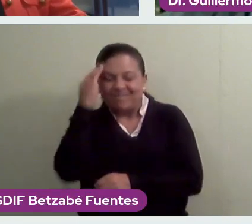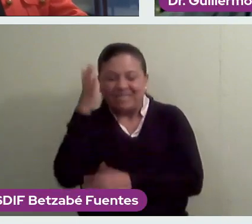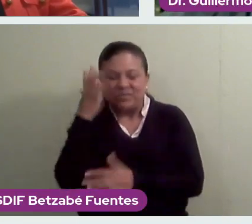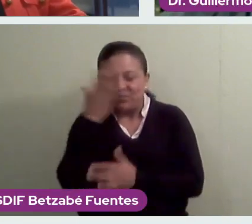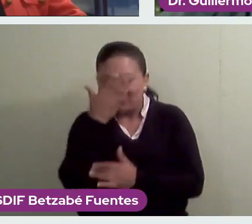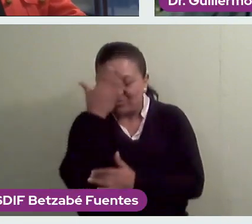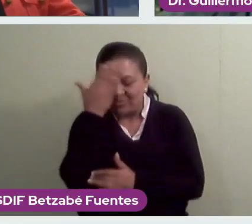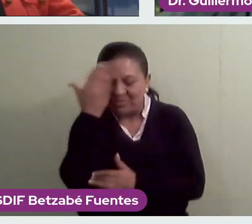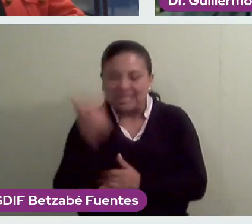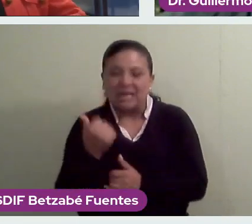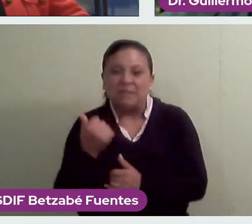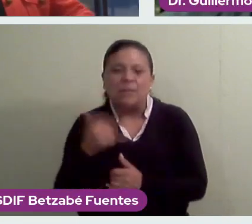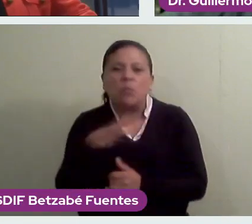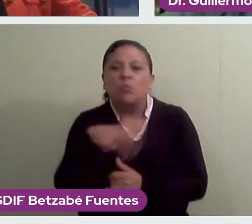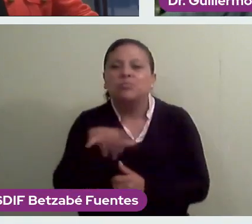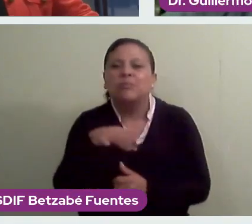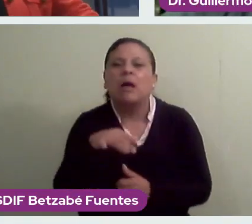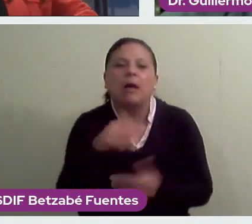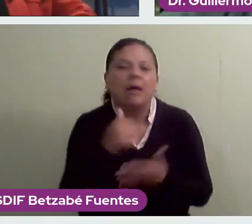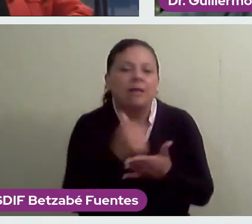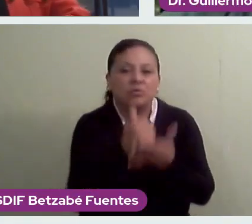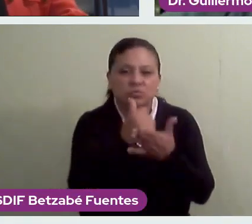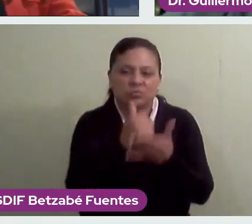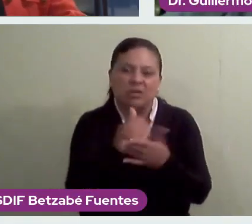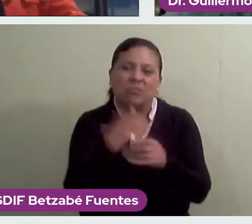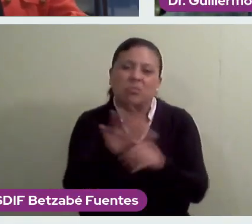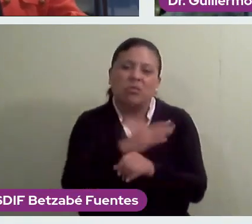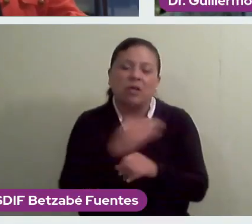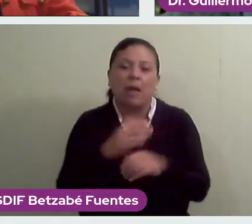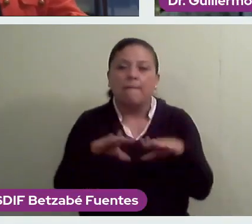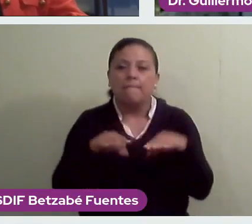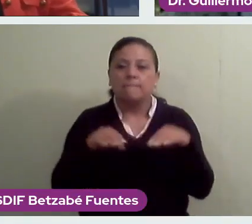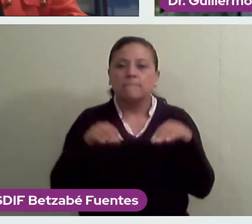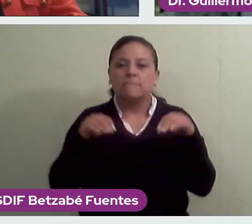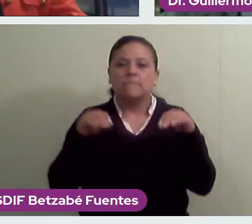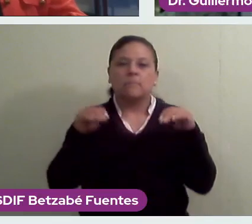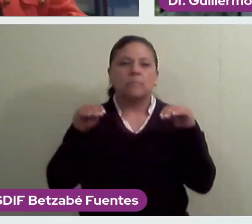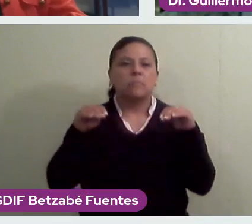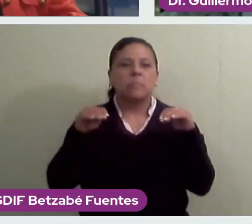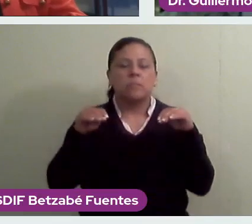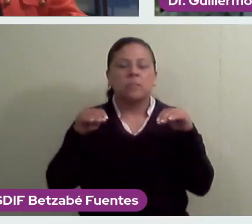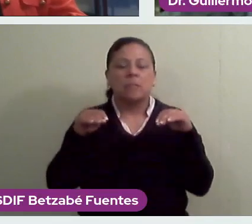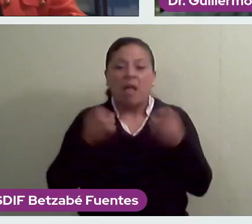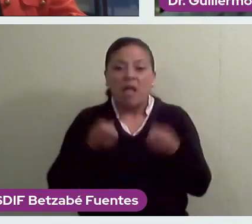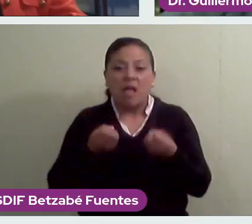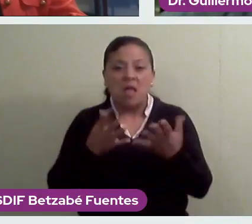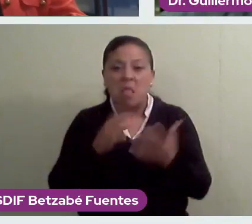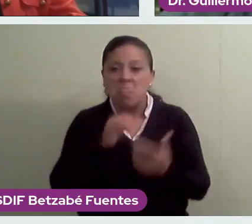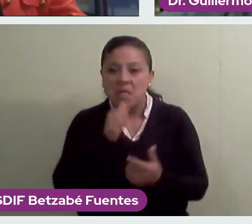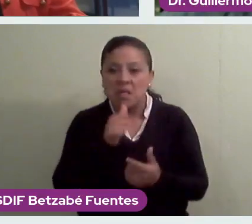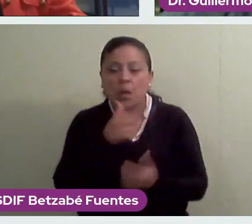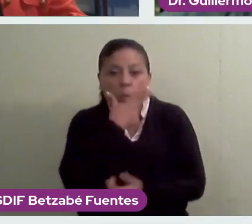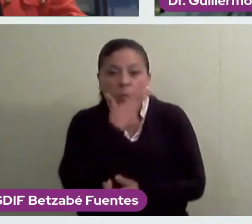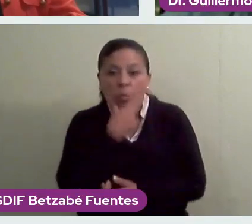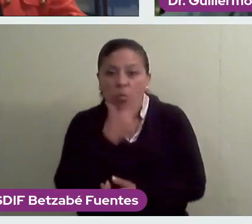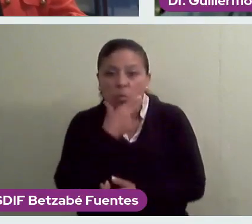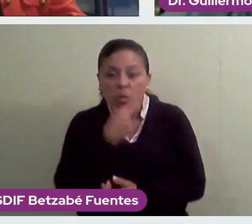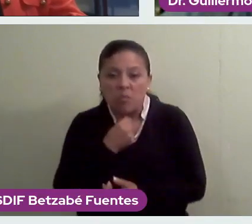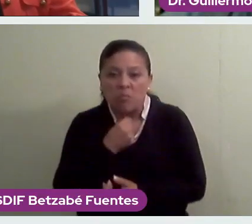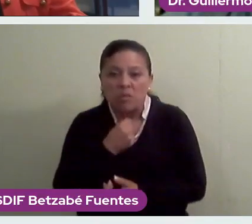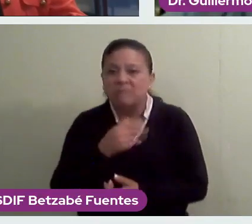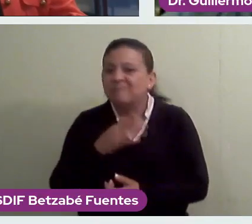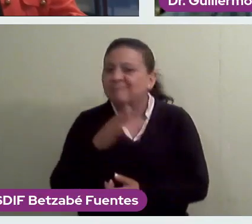debes de tener emociones, no debes de expresarte, los hombres no tienen por qué sentir